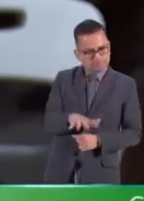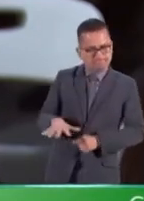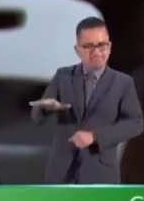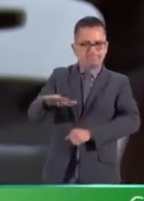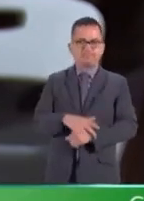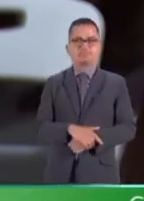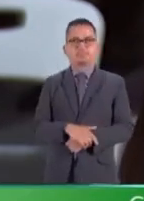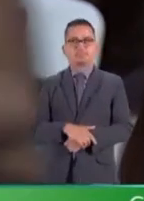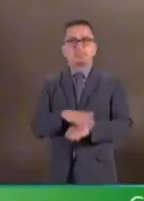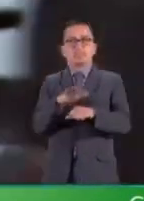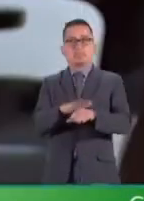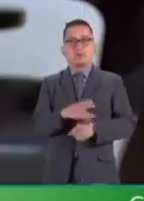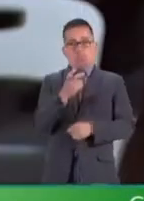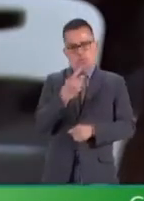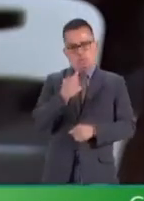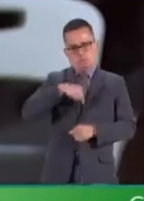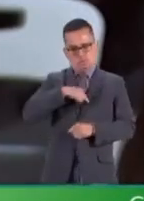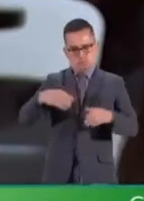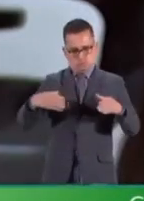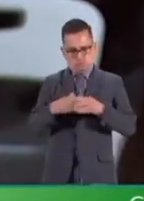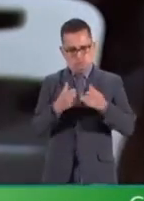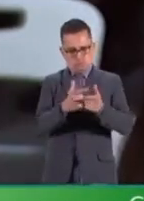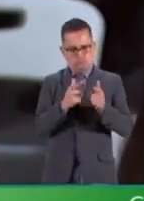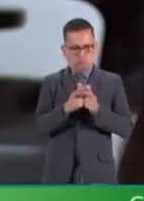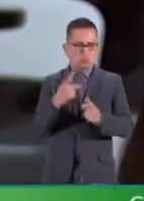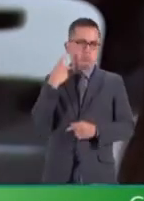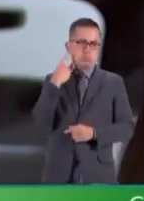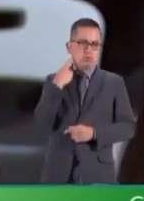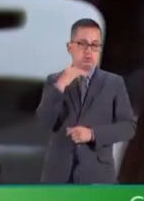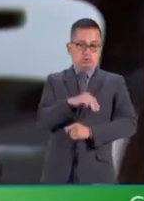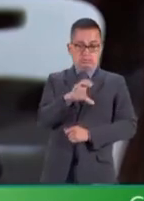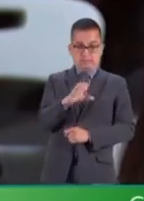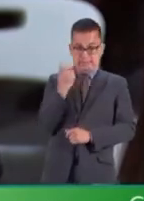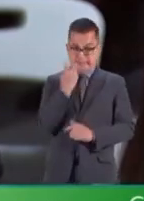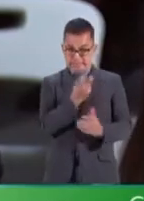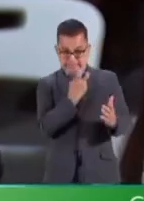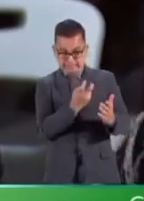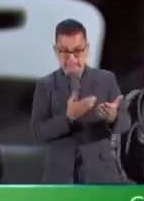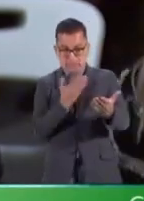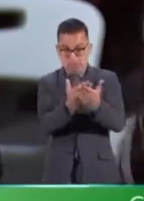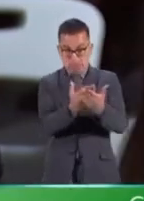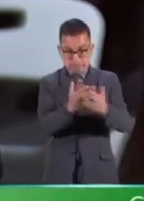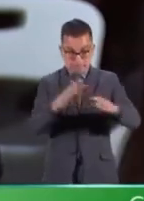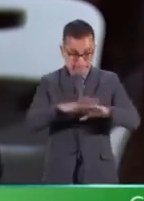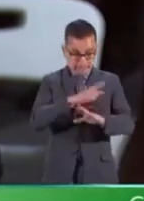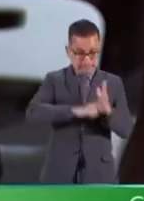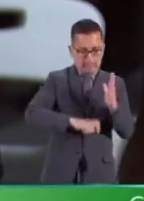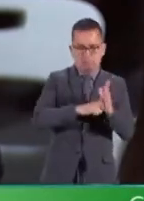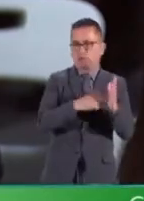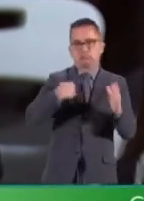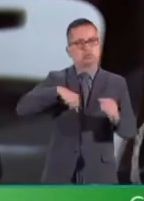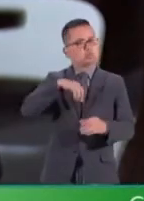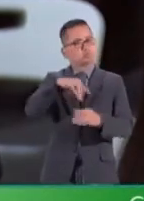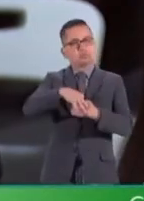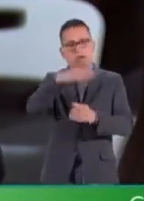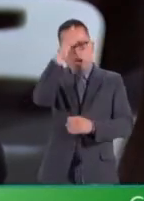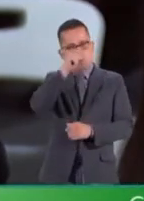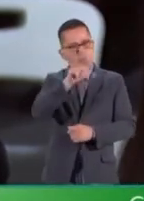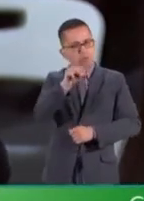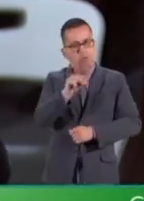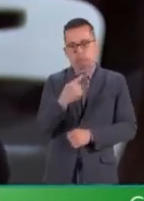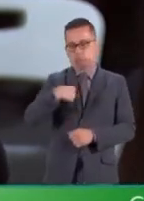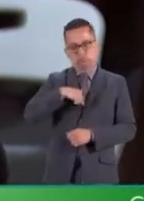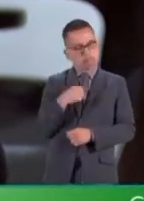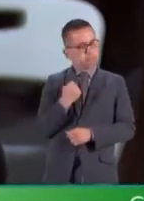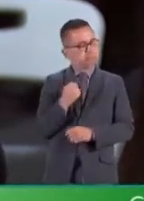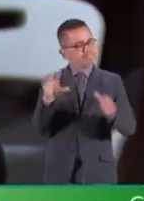Movimiento Ciudadano hoy votará en contra de esta mal llamada reforma y se opondrá con valentía y